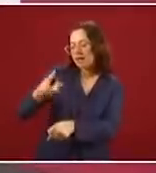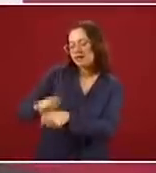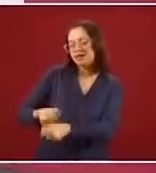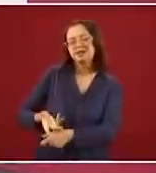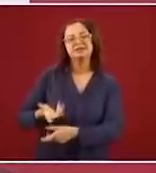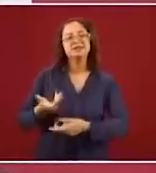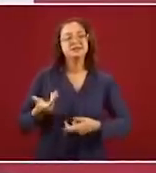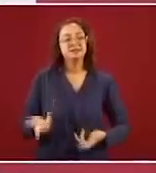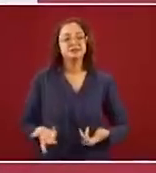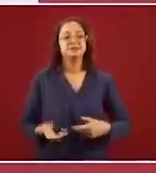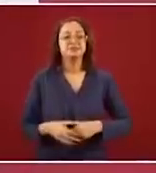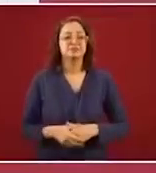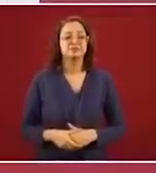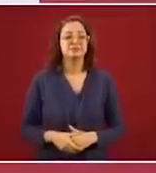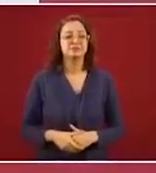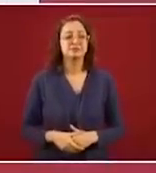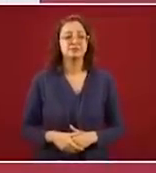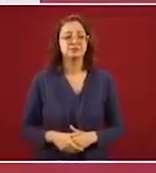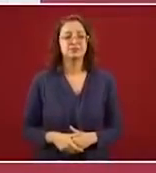por lo que comentas.